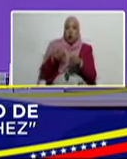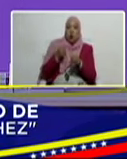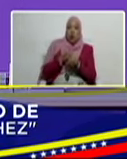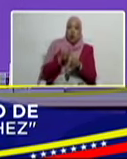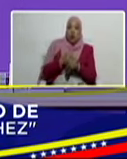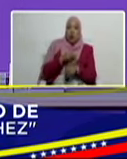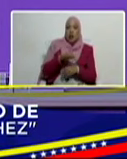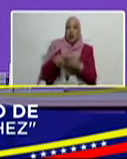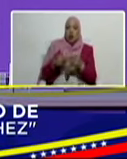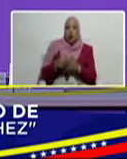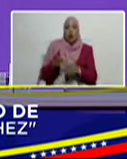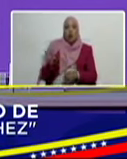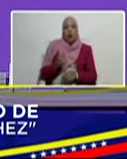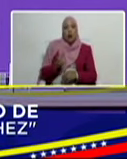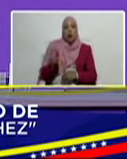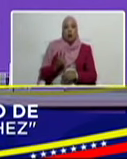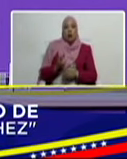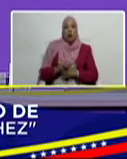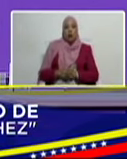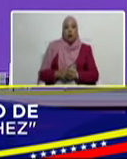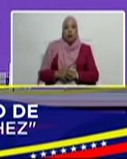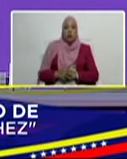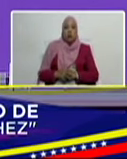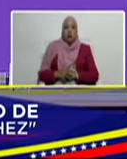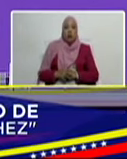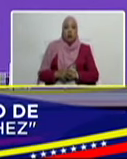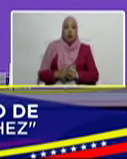y ancho del país.